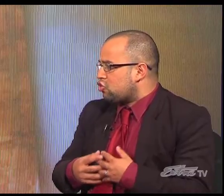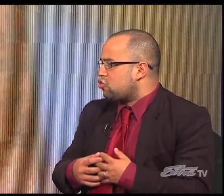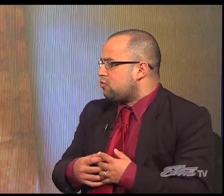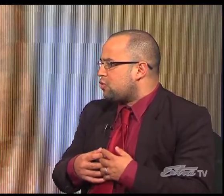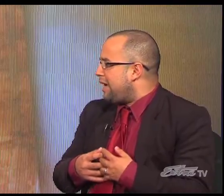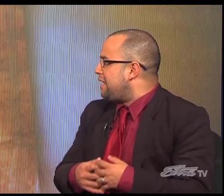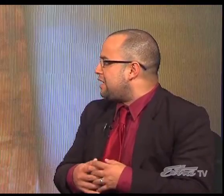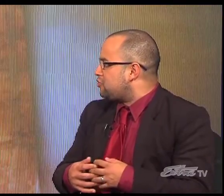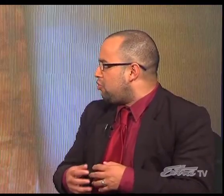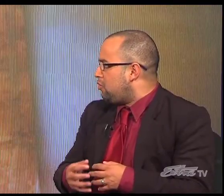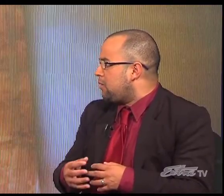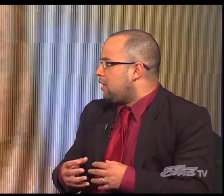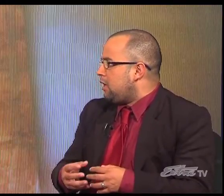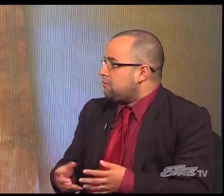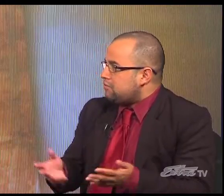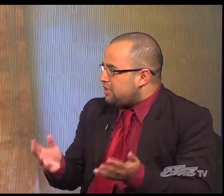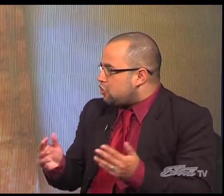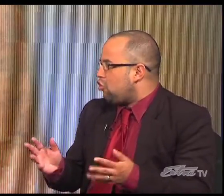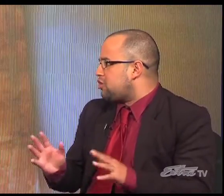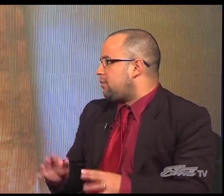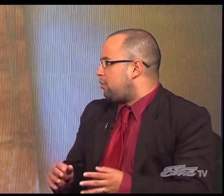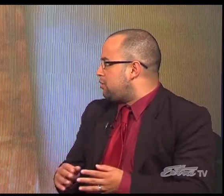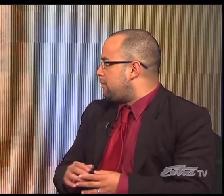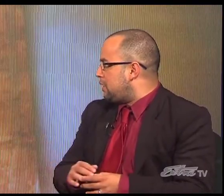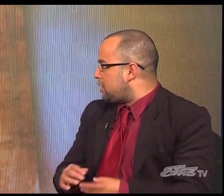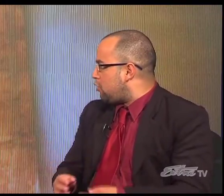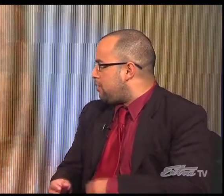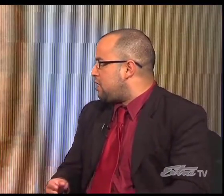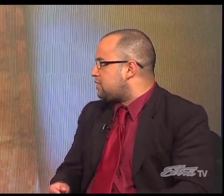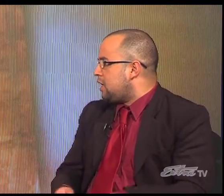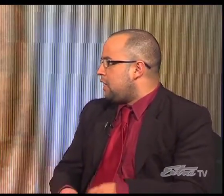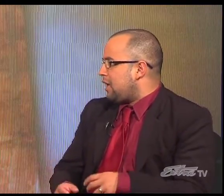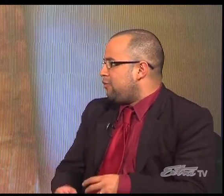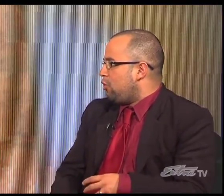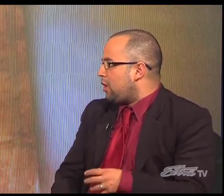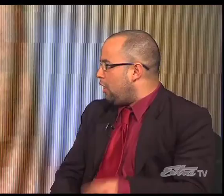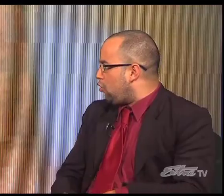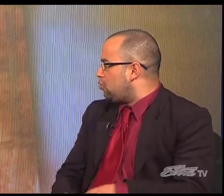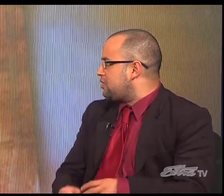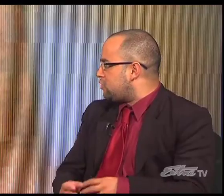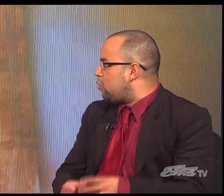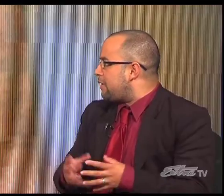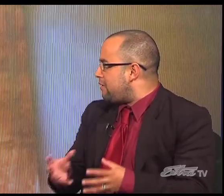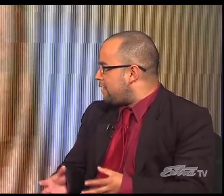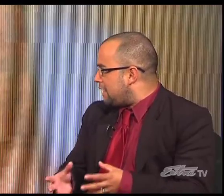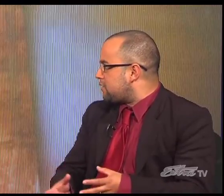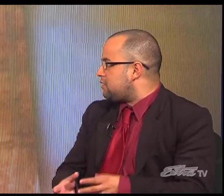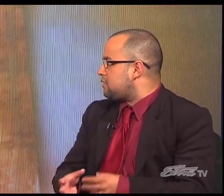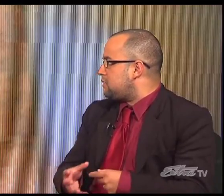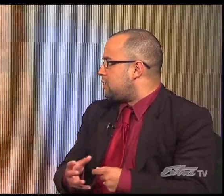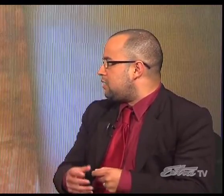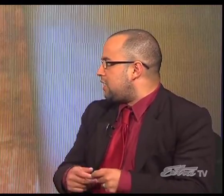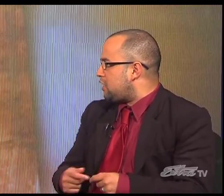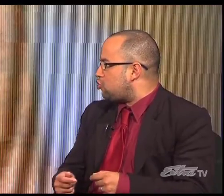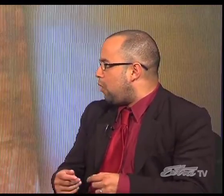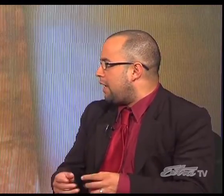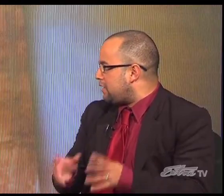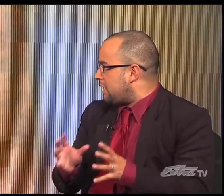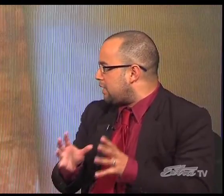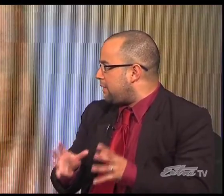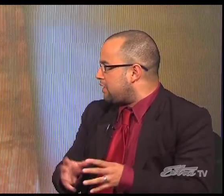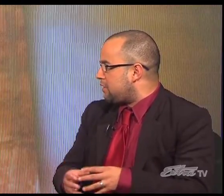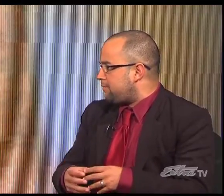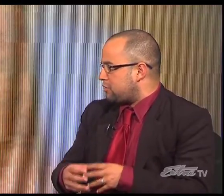Todavía nosotros somos una generación dichosa, podemos llamar entre comillas, que hemos logrado conocer sobrevivientes de la